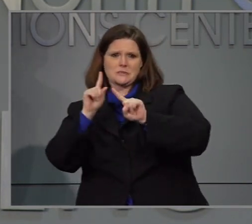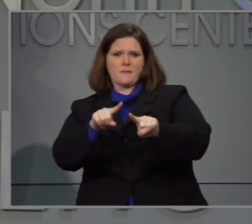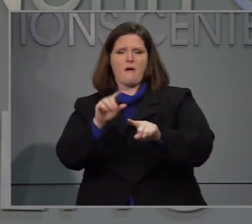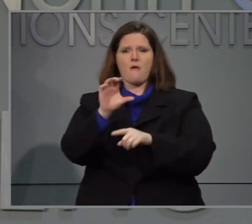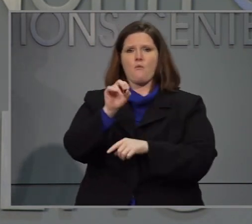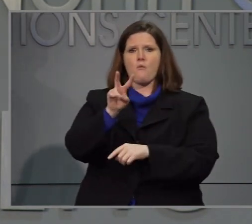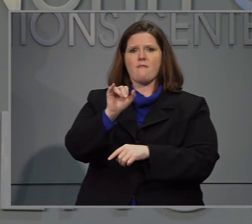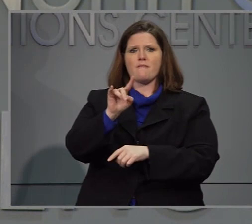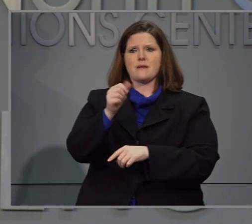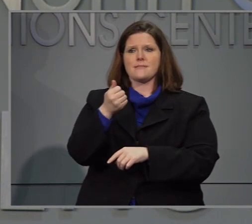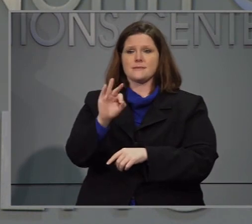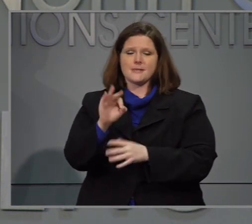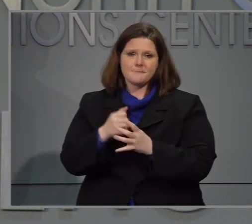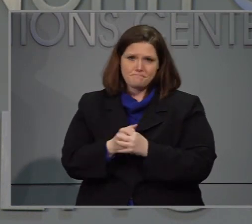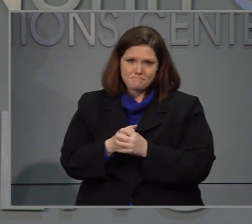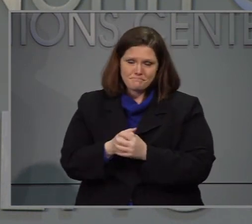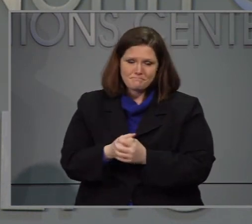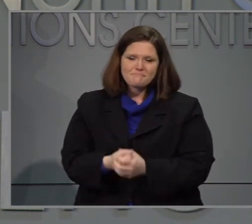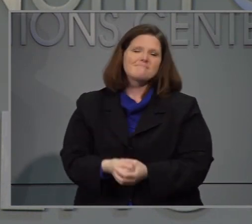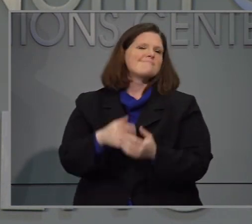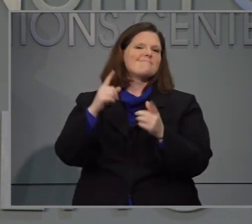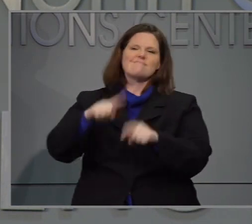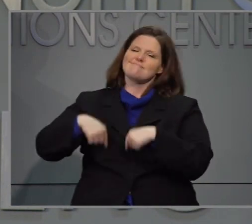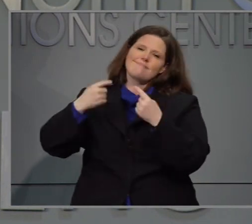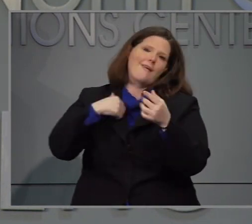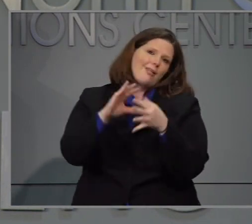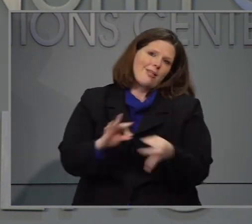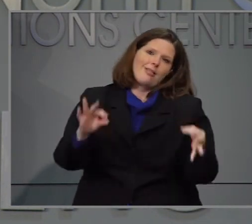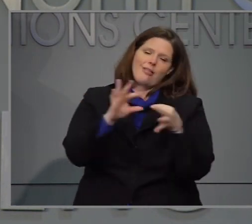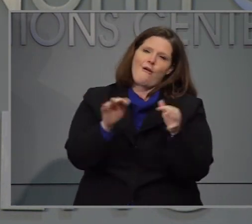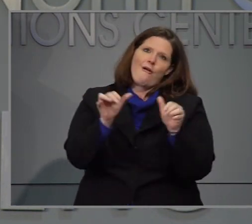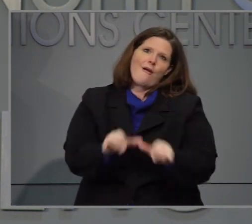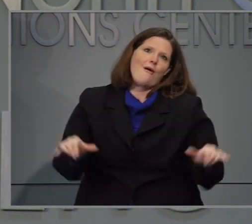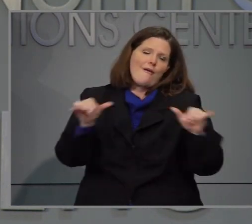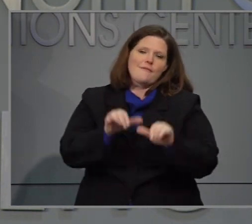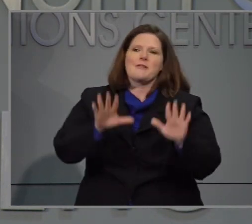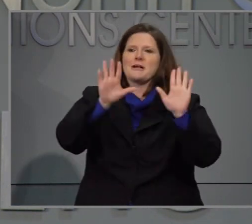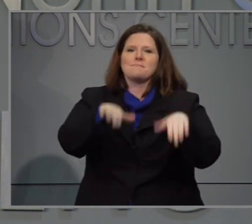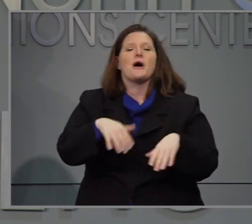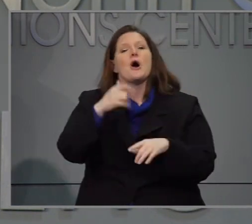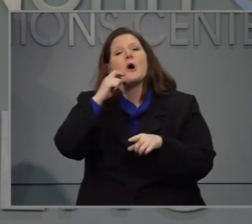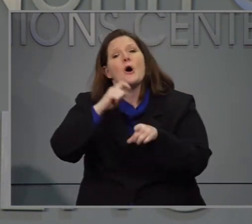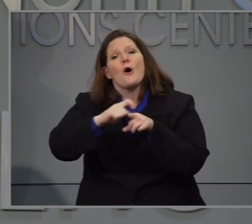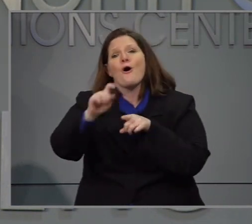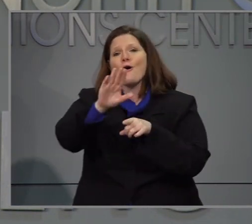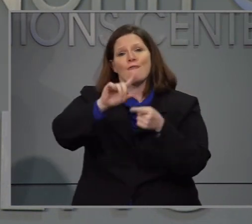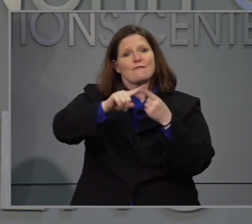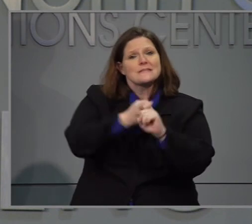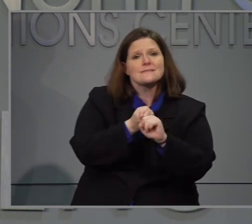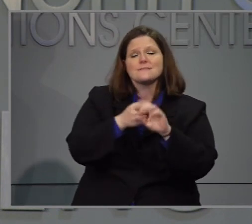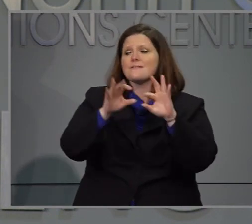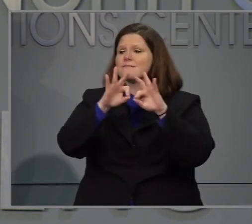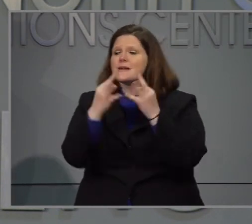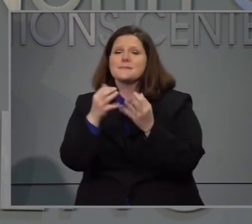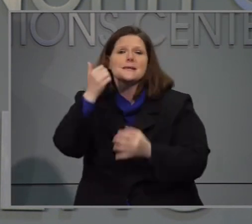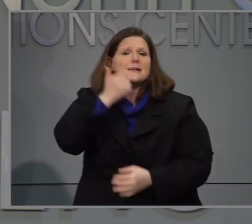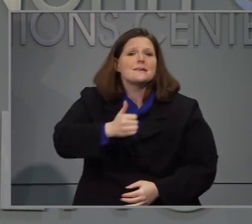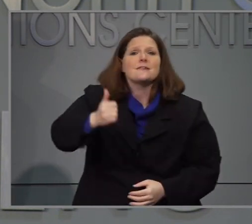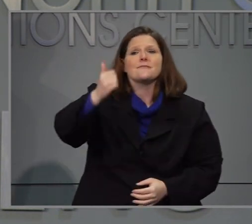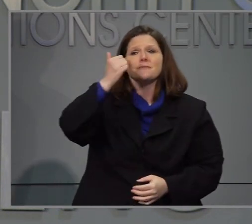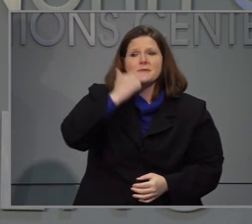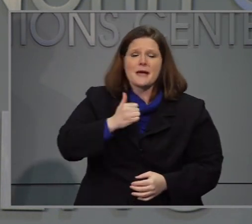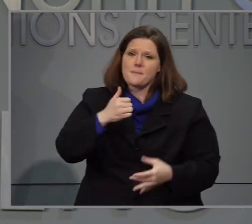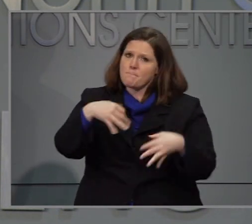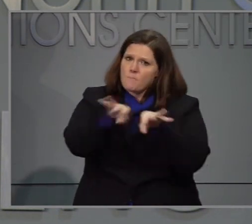las tribus. Como siempre, no se les olvide hablarles a sus amigos y seres queridos y recuerden que todos